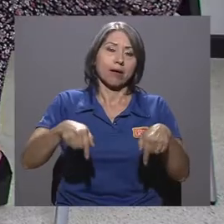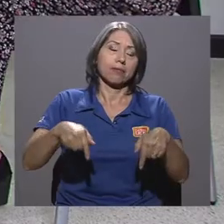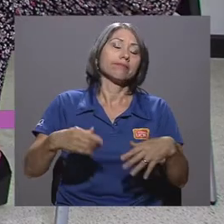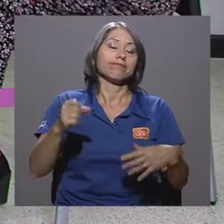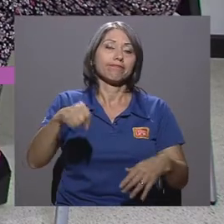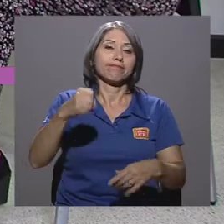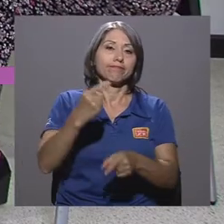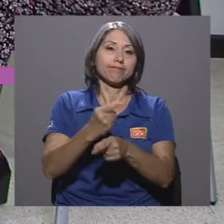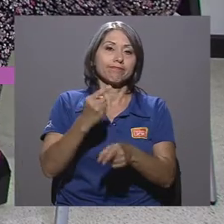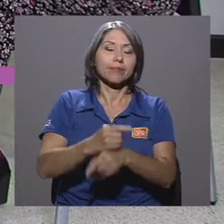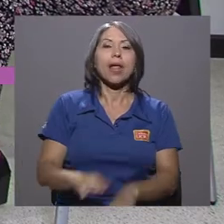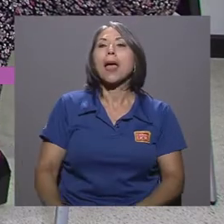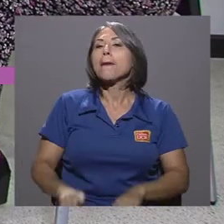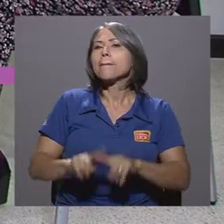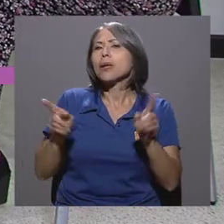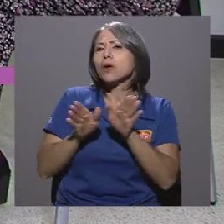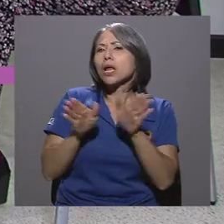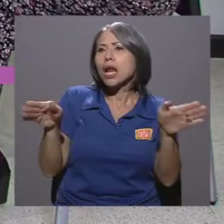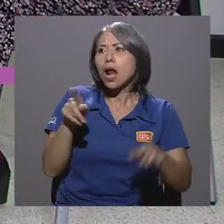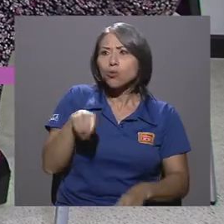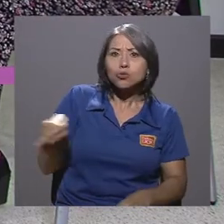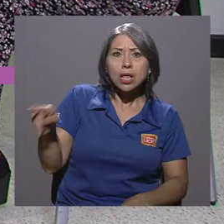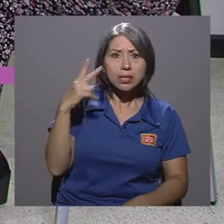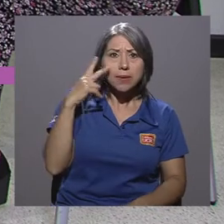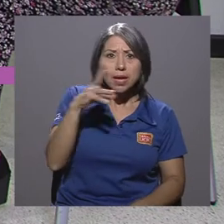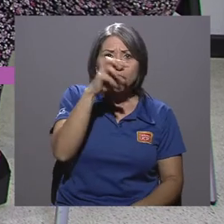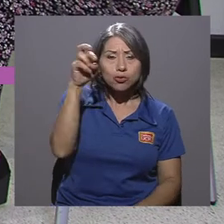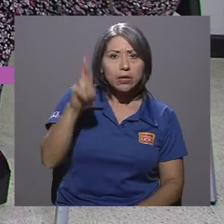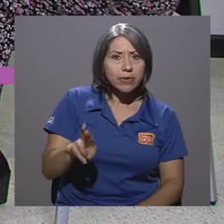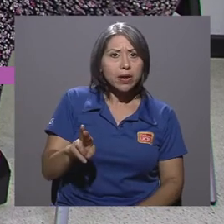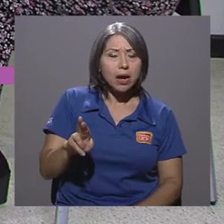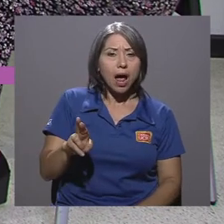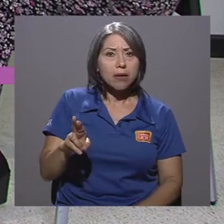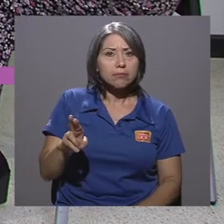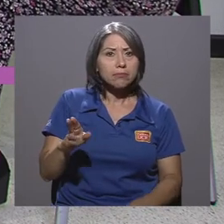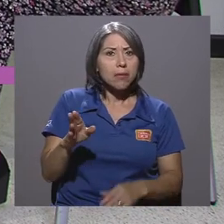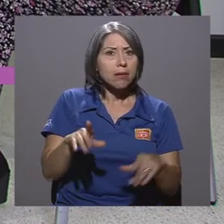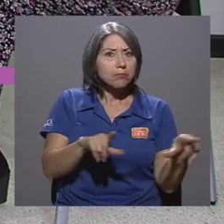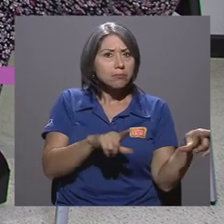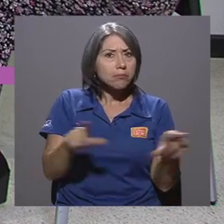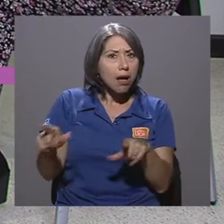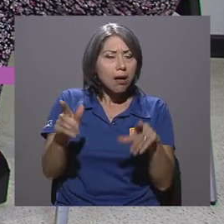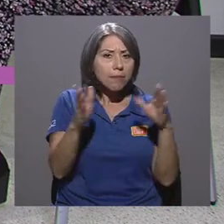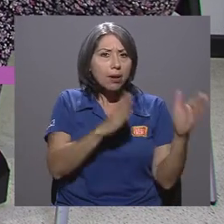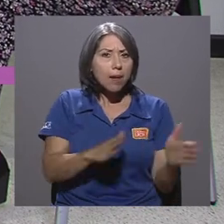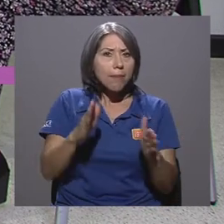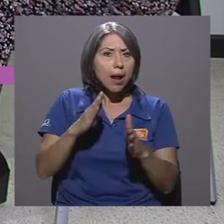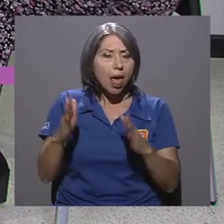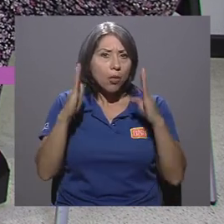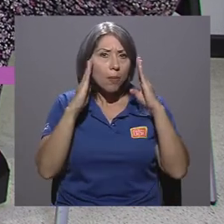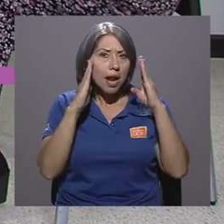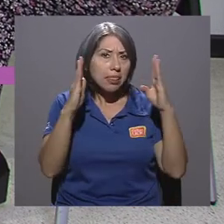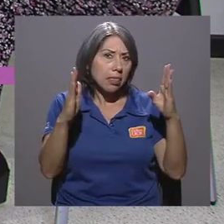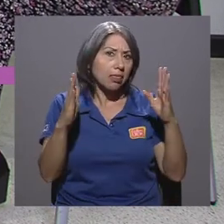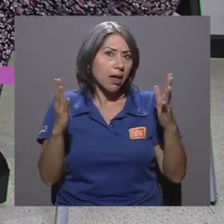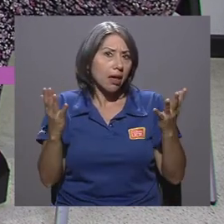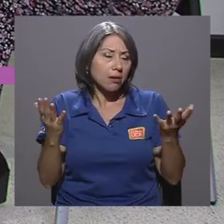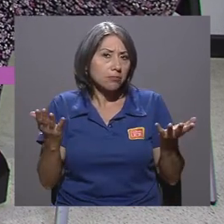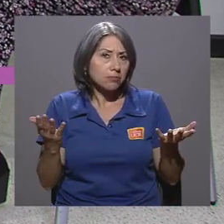Exactamente. Pero en general, digamos, ustedes sí ven que Costa Rica estaría, digamos, como preparado para atender, digamos, unos